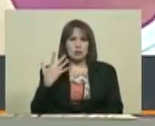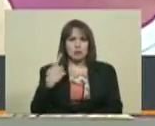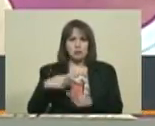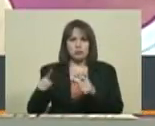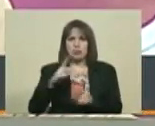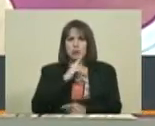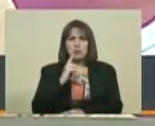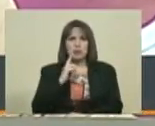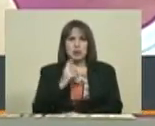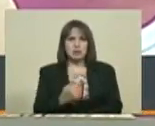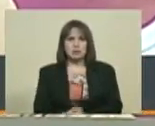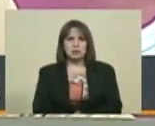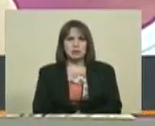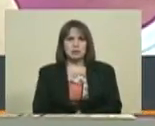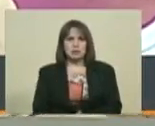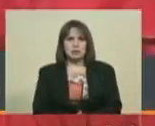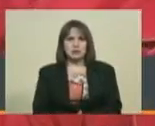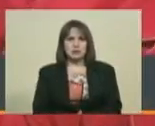Esquisto.